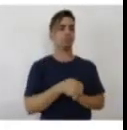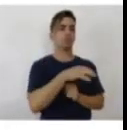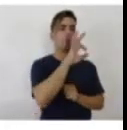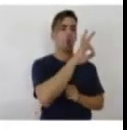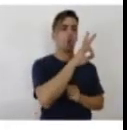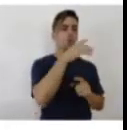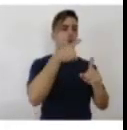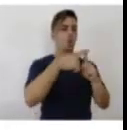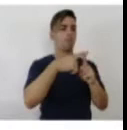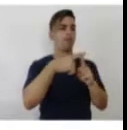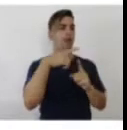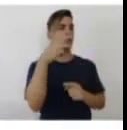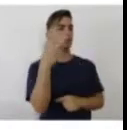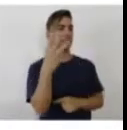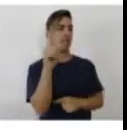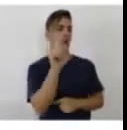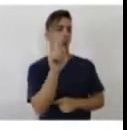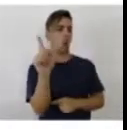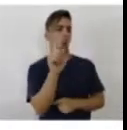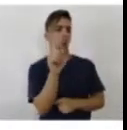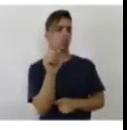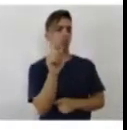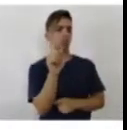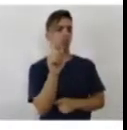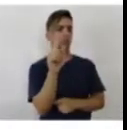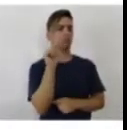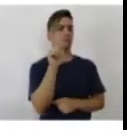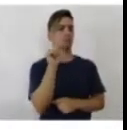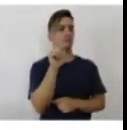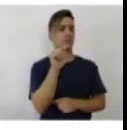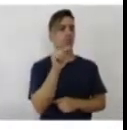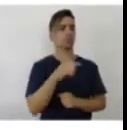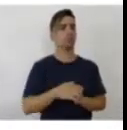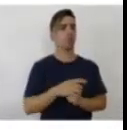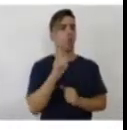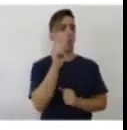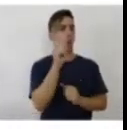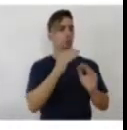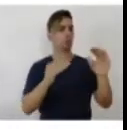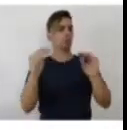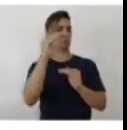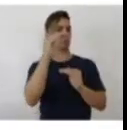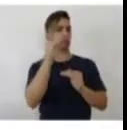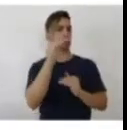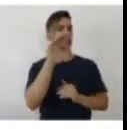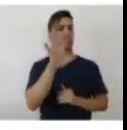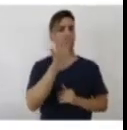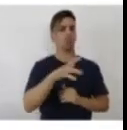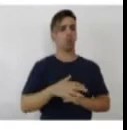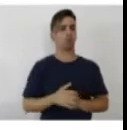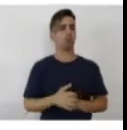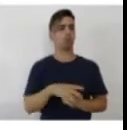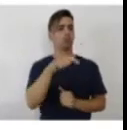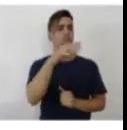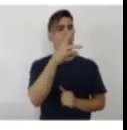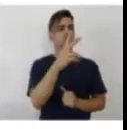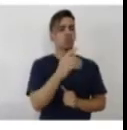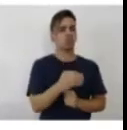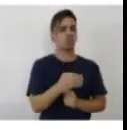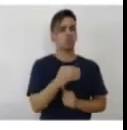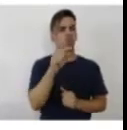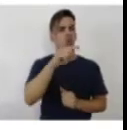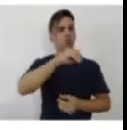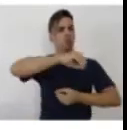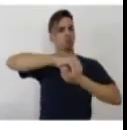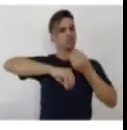11, 2 más 3, 5, por tanto 11 más 11 es mayor que 5. Eso en la resolución de